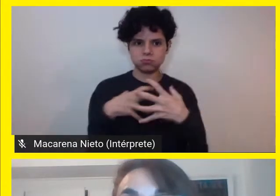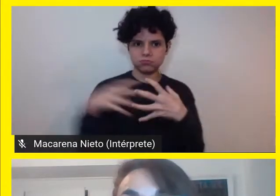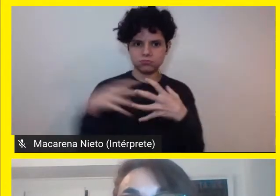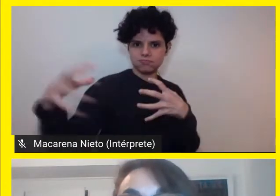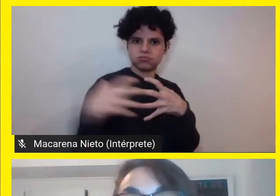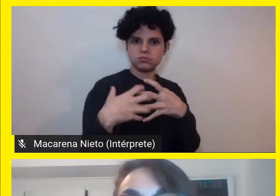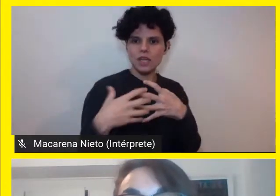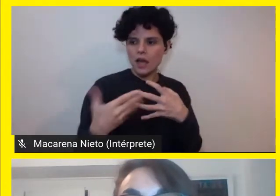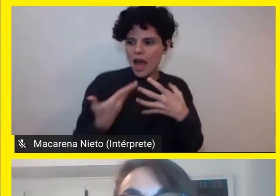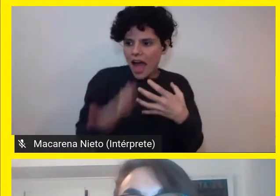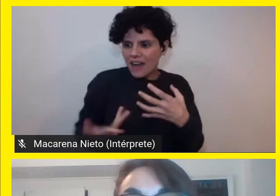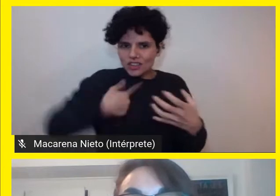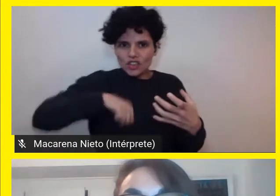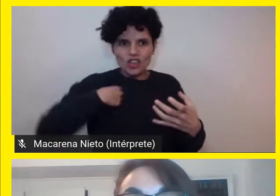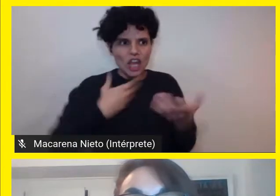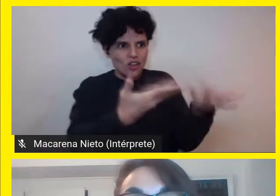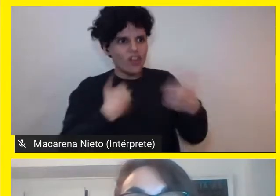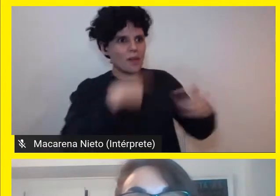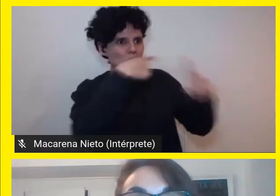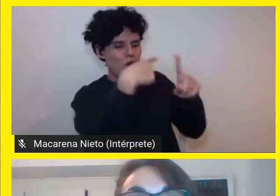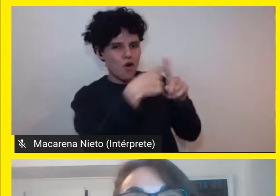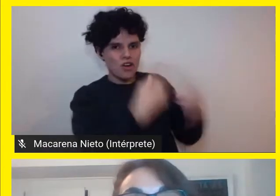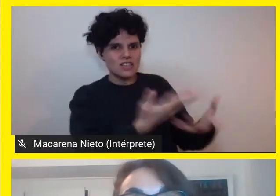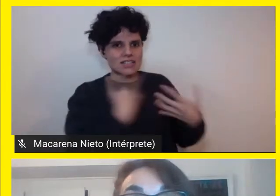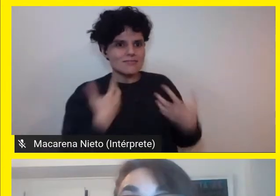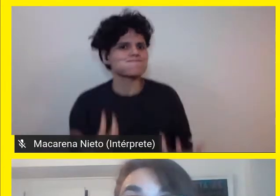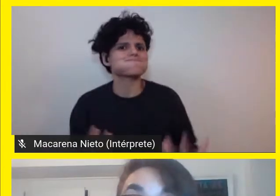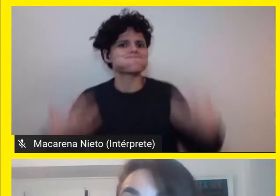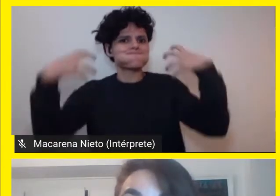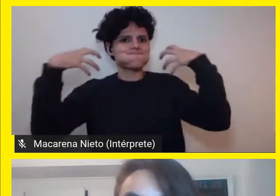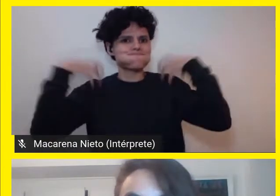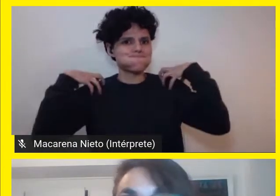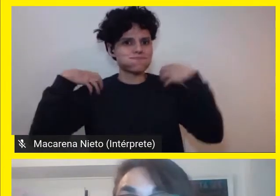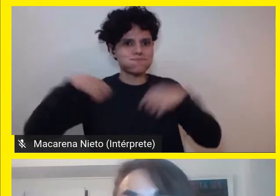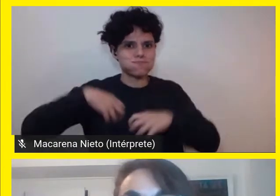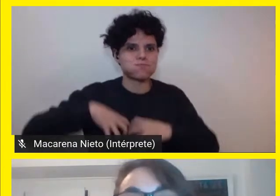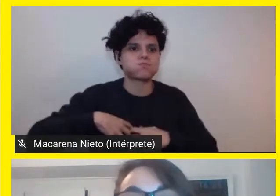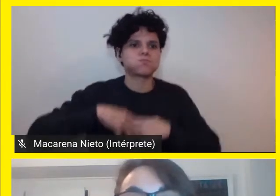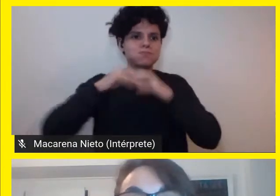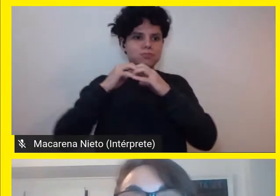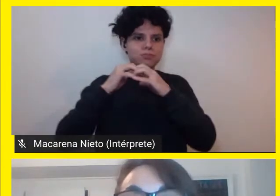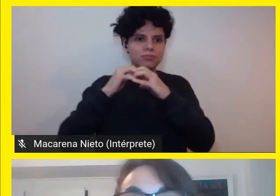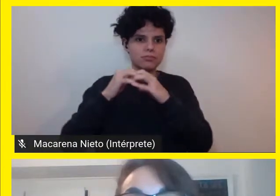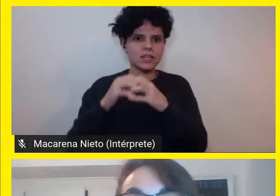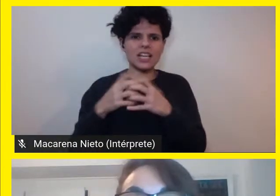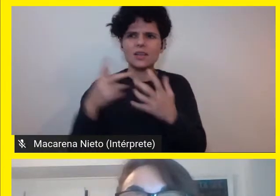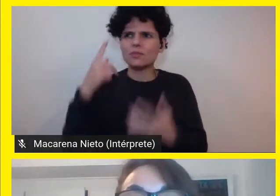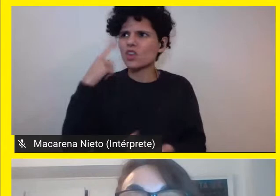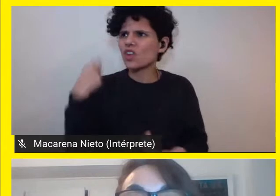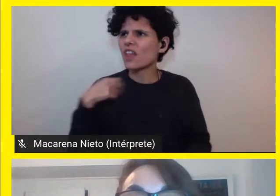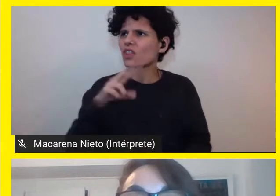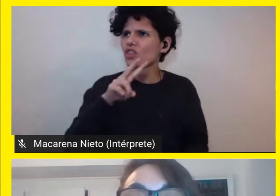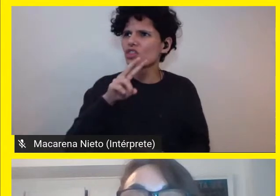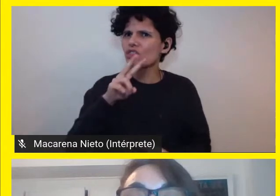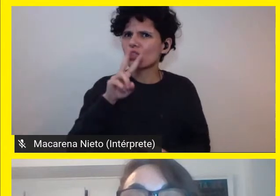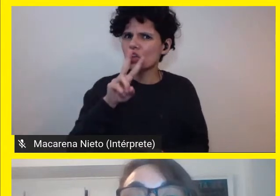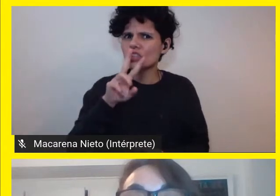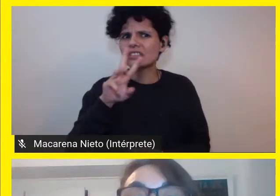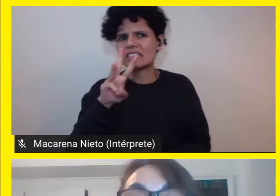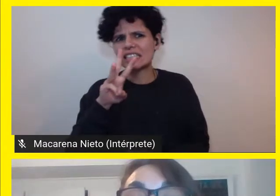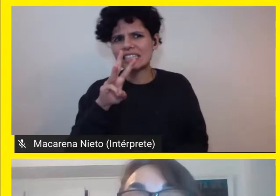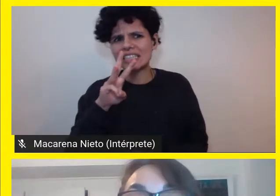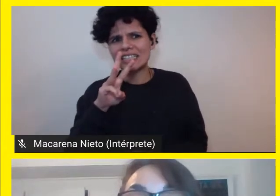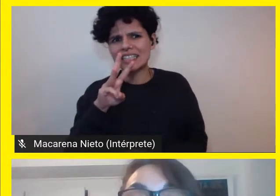nos ha tocado también difícil este último 2 años, o 3, ya no sé cuánto, pero nos ha tocado difícil porque